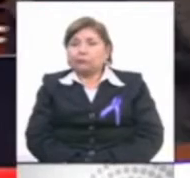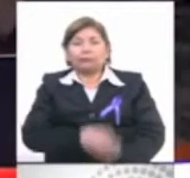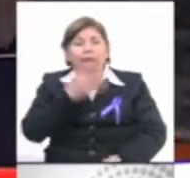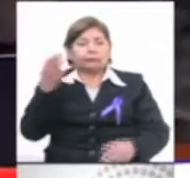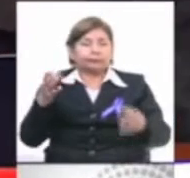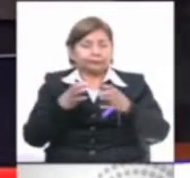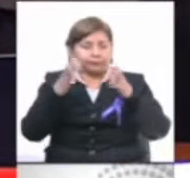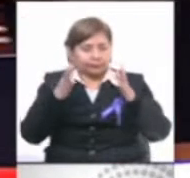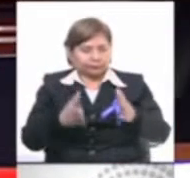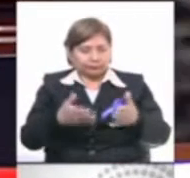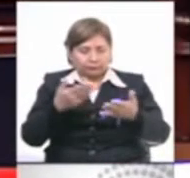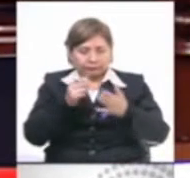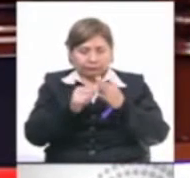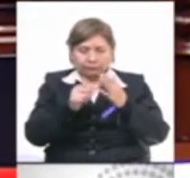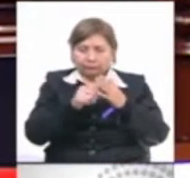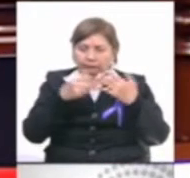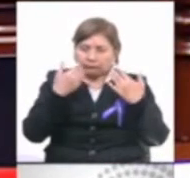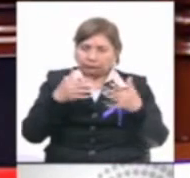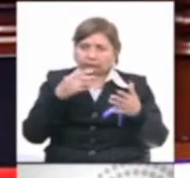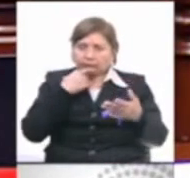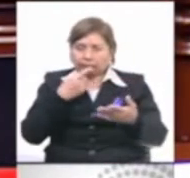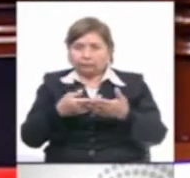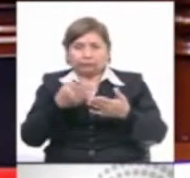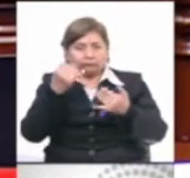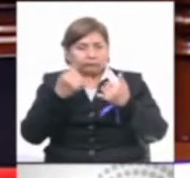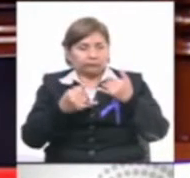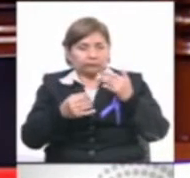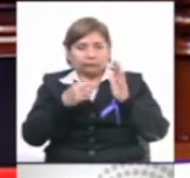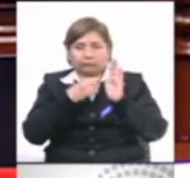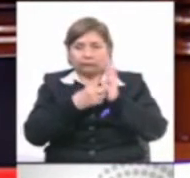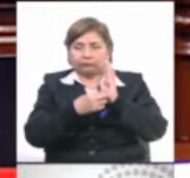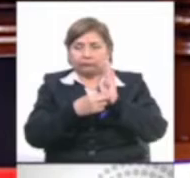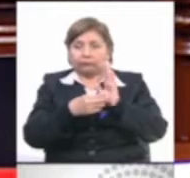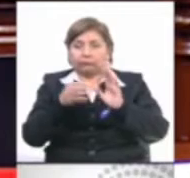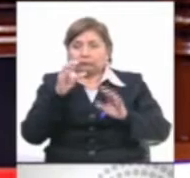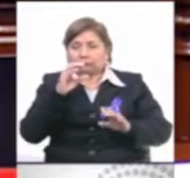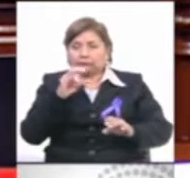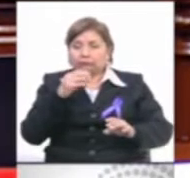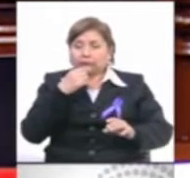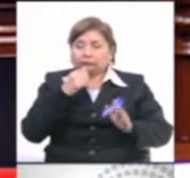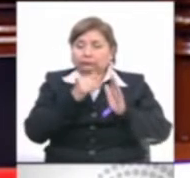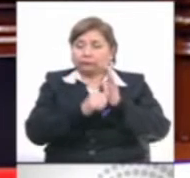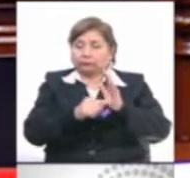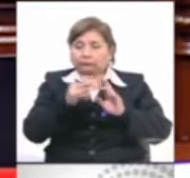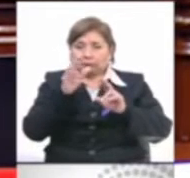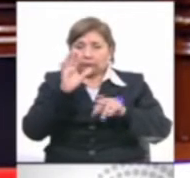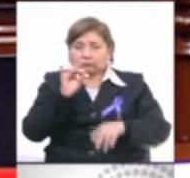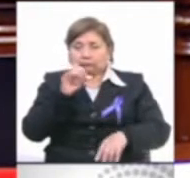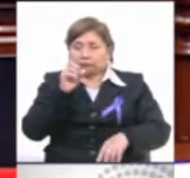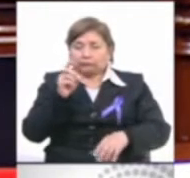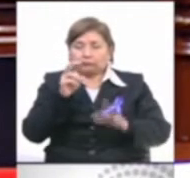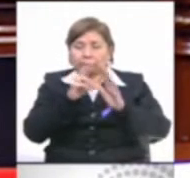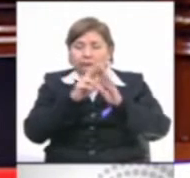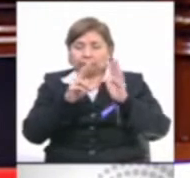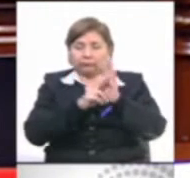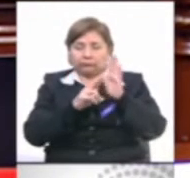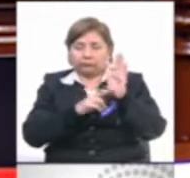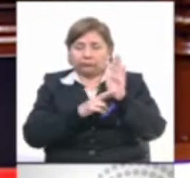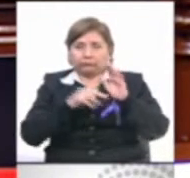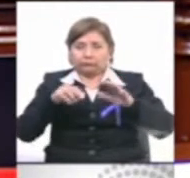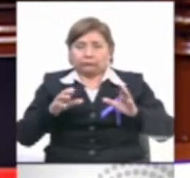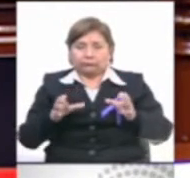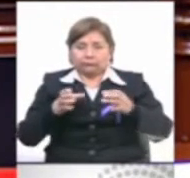Señores congresistas, en aplicación de lo dispuesto en el penúltimo párrafo del inciso C del artículo 81 del reglamento